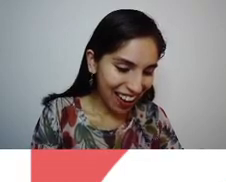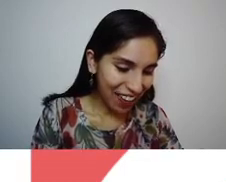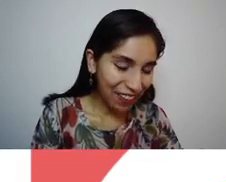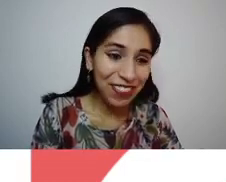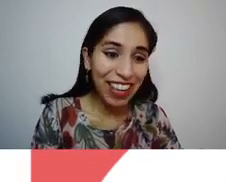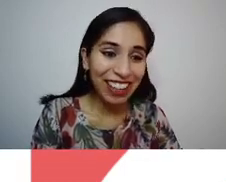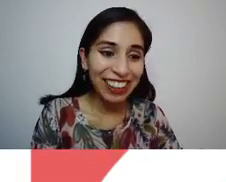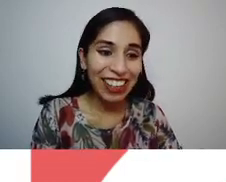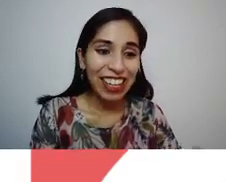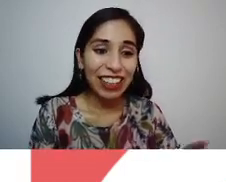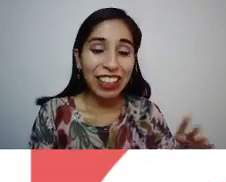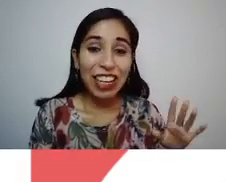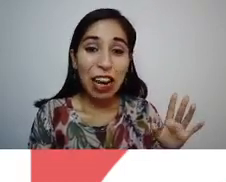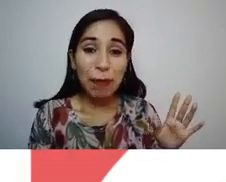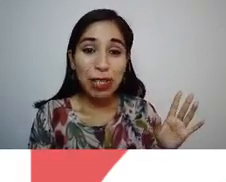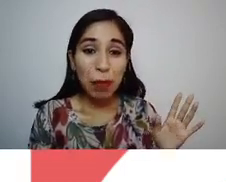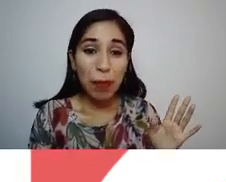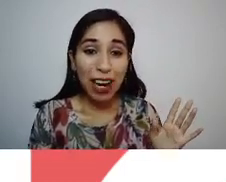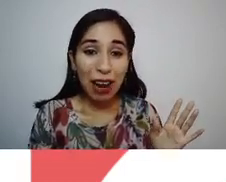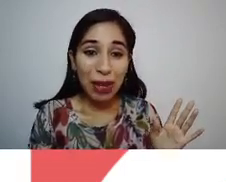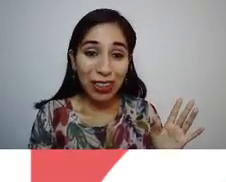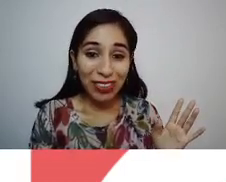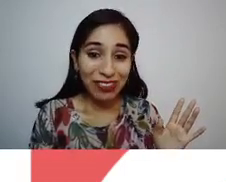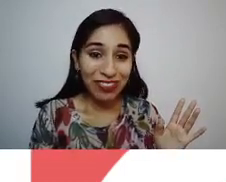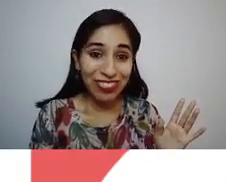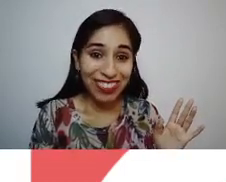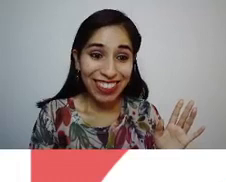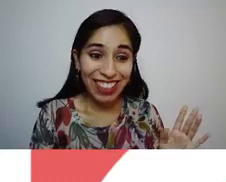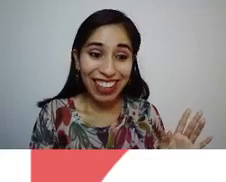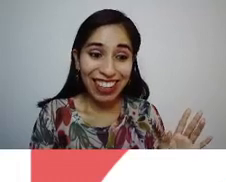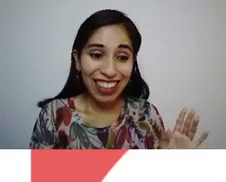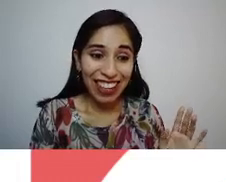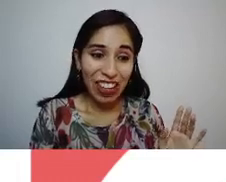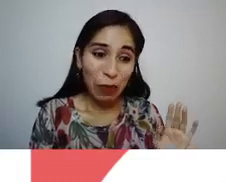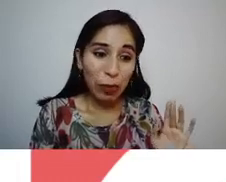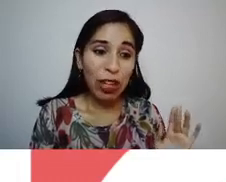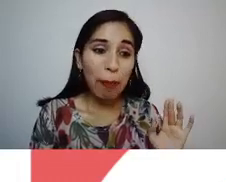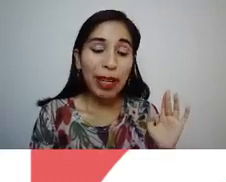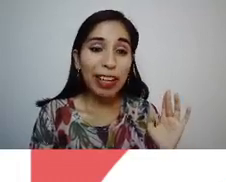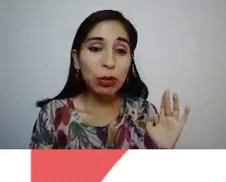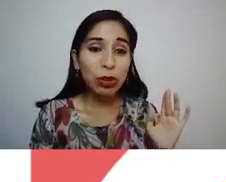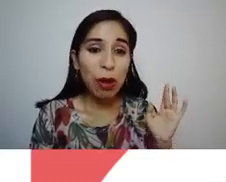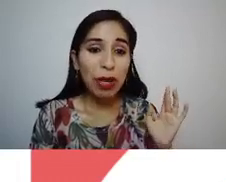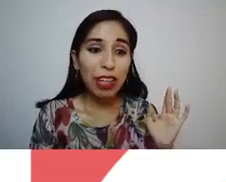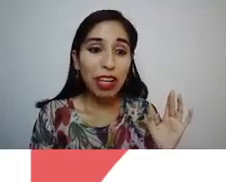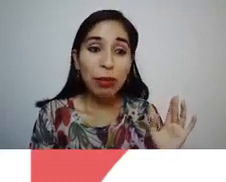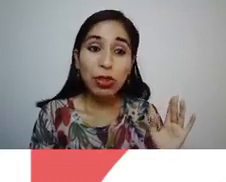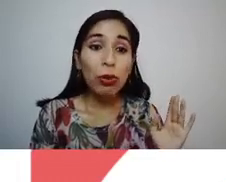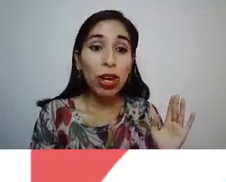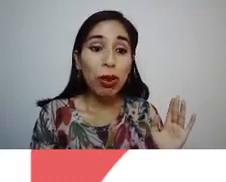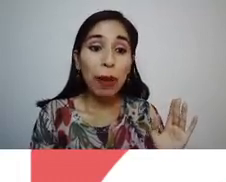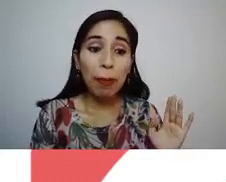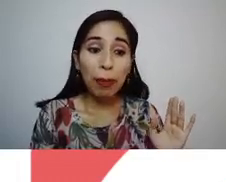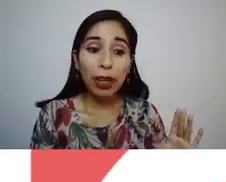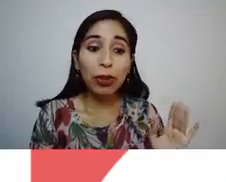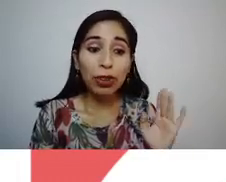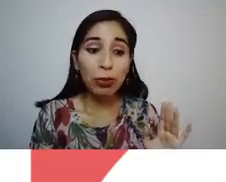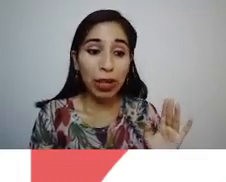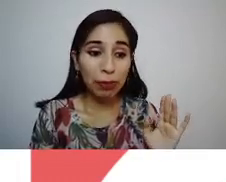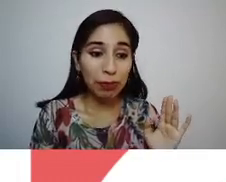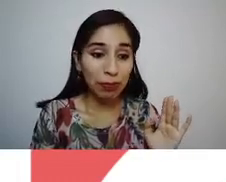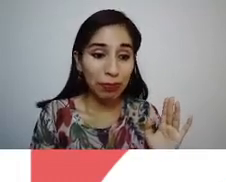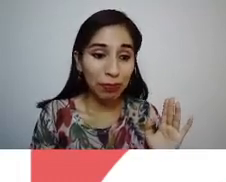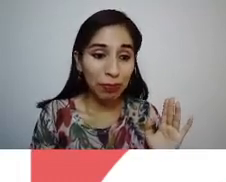muy bien tienen lápiz y papel en la mano si voy a esperar que ustedes me den el visto bueno para poder